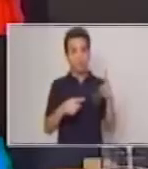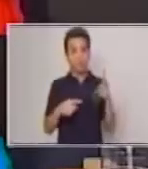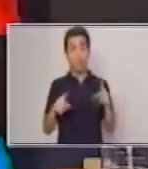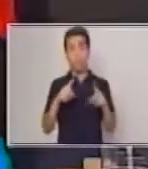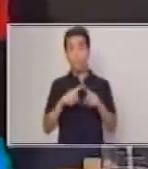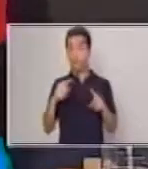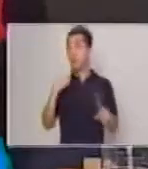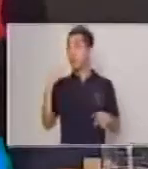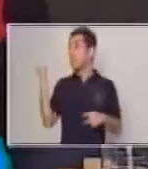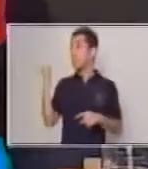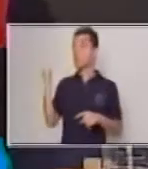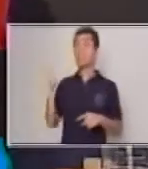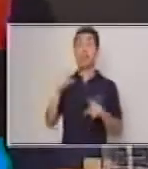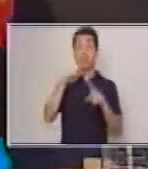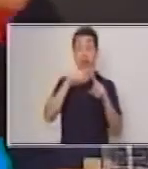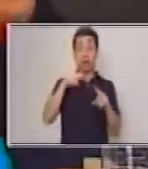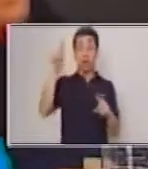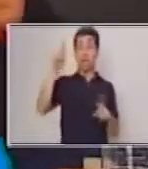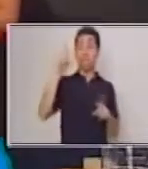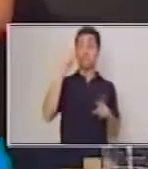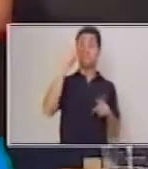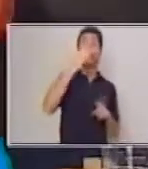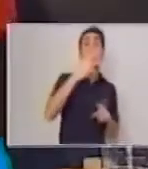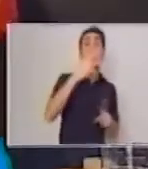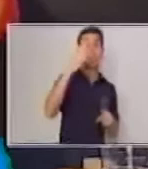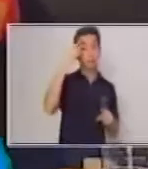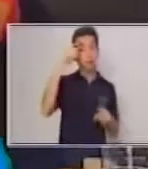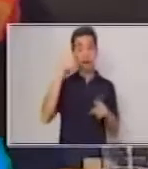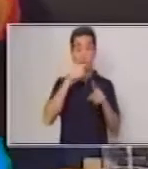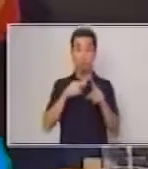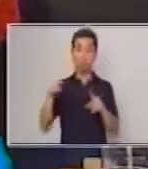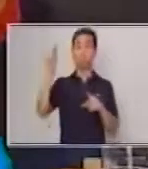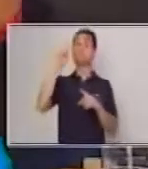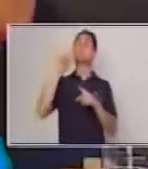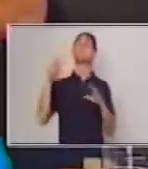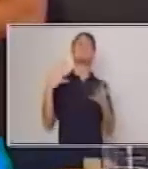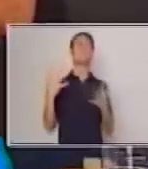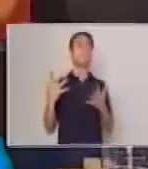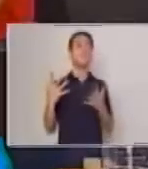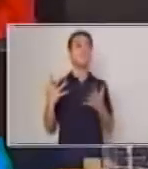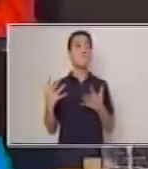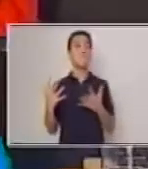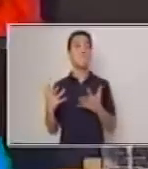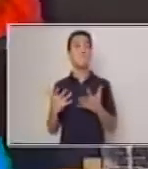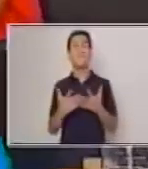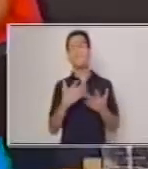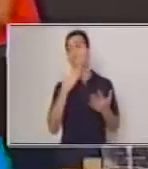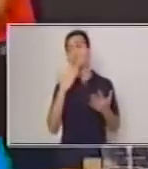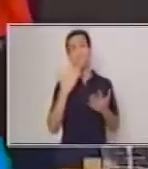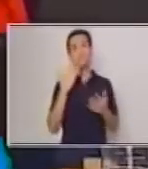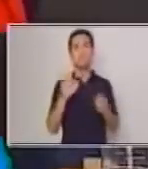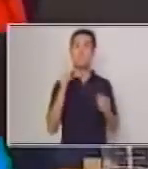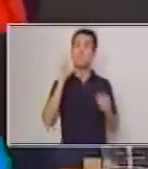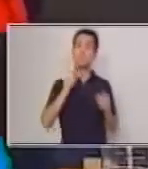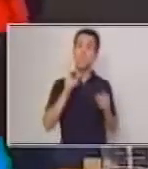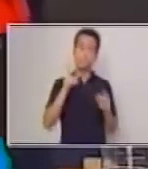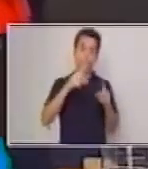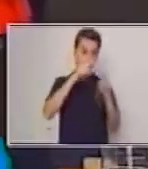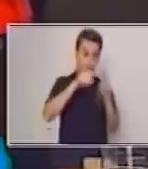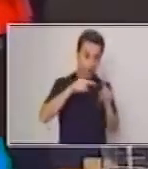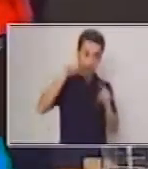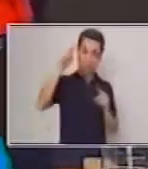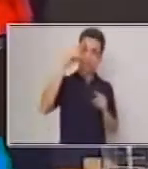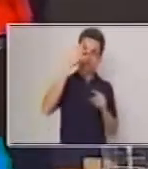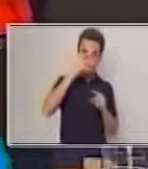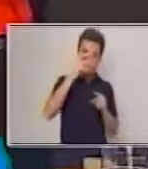la raíz cúbica de una potencia. Simplemente es algo sencillo, La raíz cúbica de una potencia